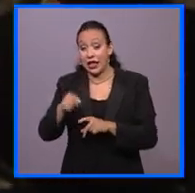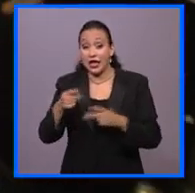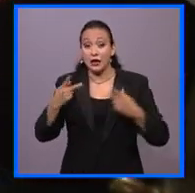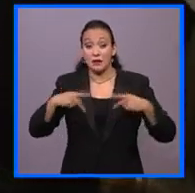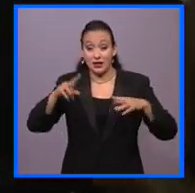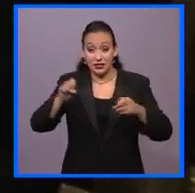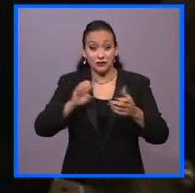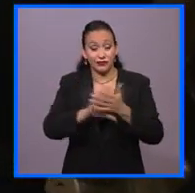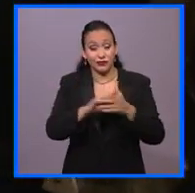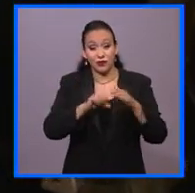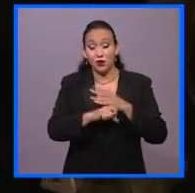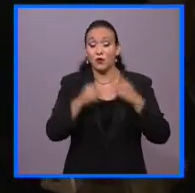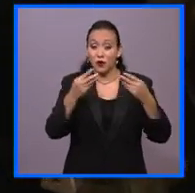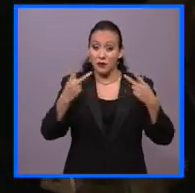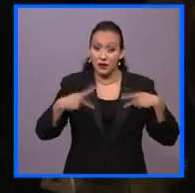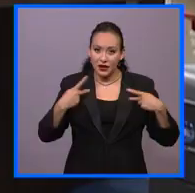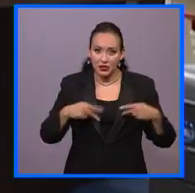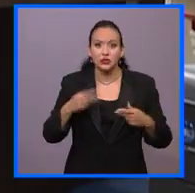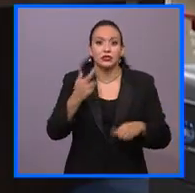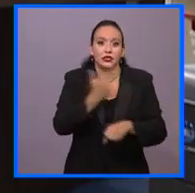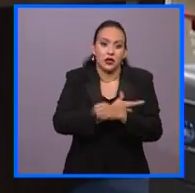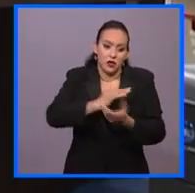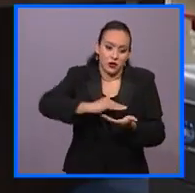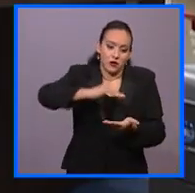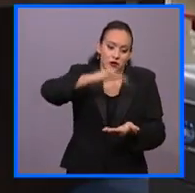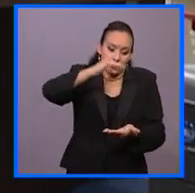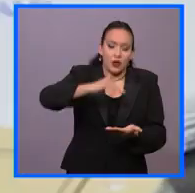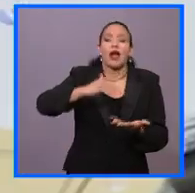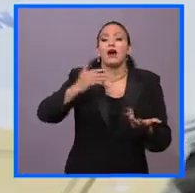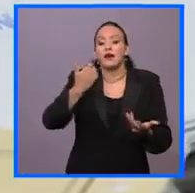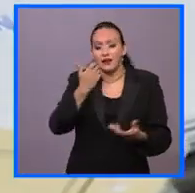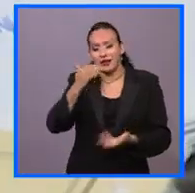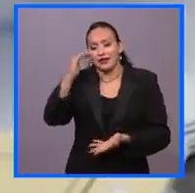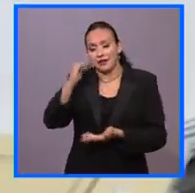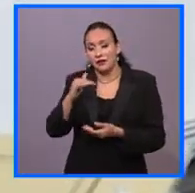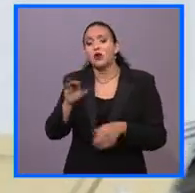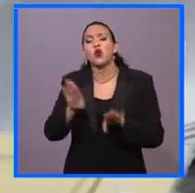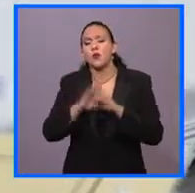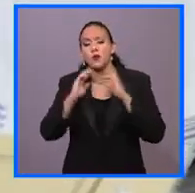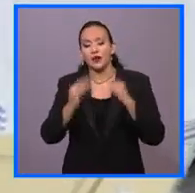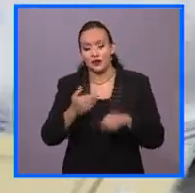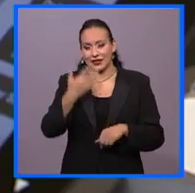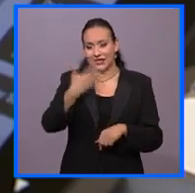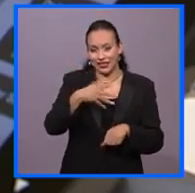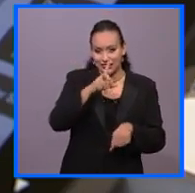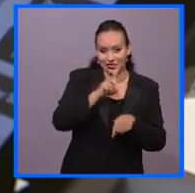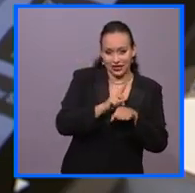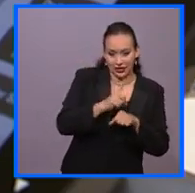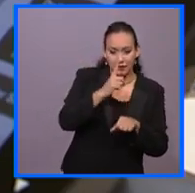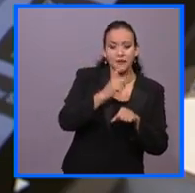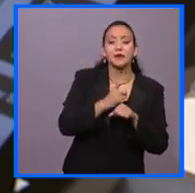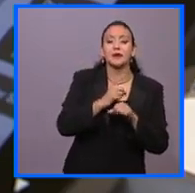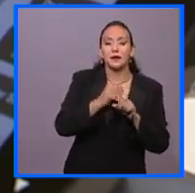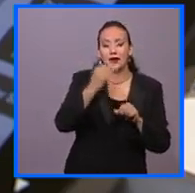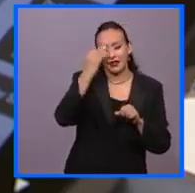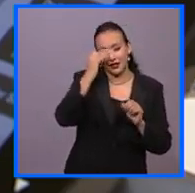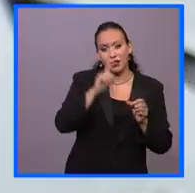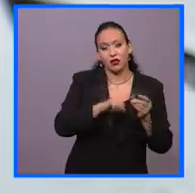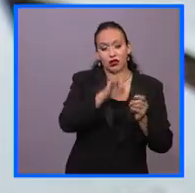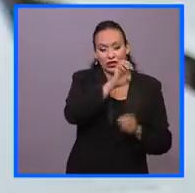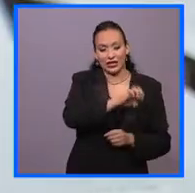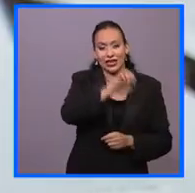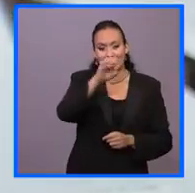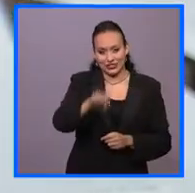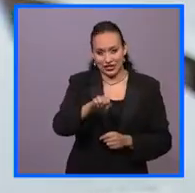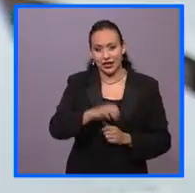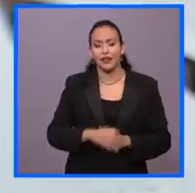causas penales. Las rondas de asuntos se asignarán de manera quincenal. El primer turno lo atenderá el centro con sede en Ensenada, que